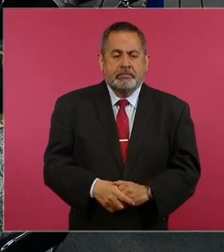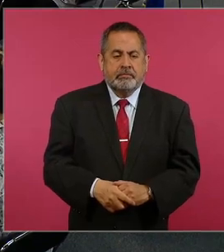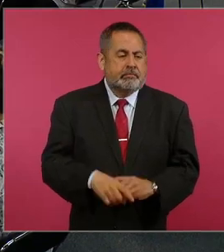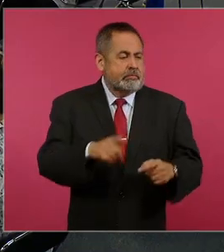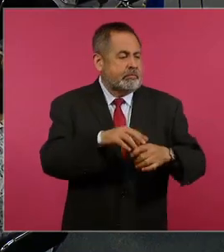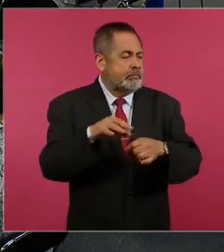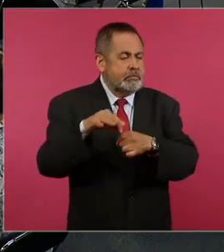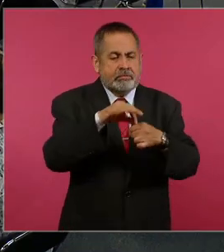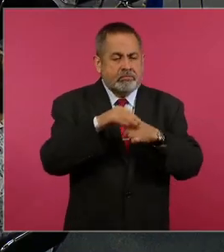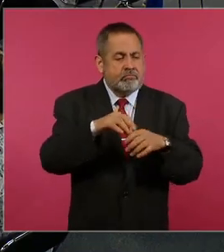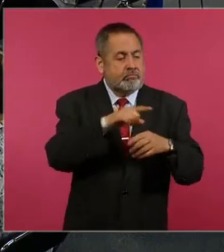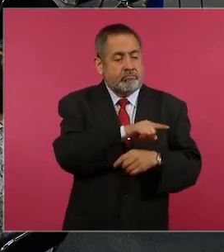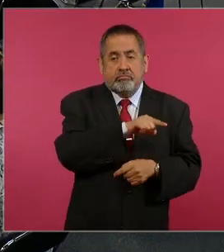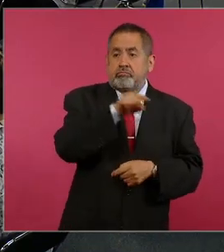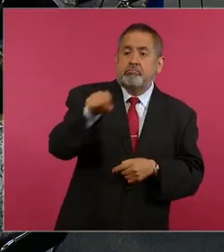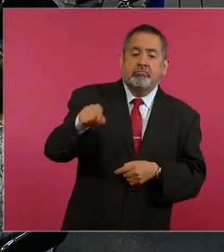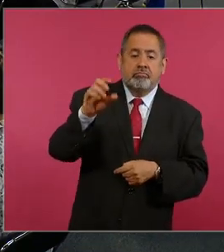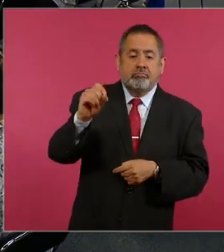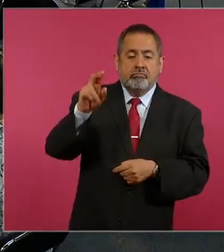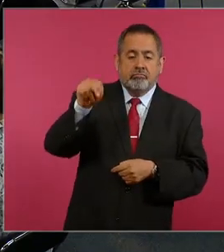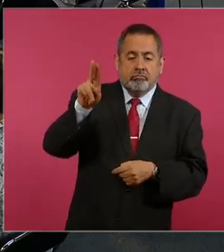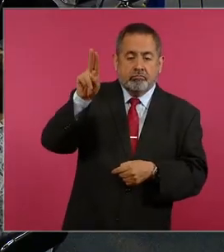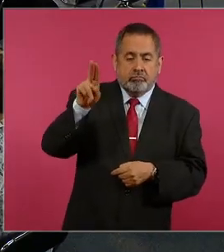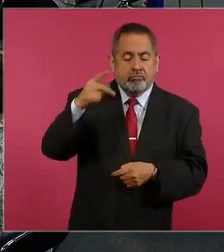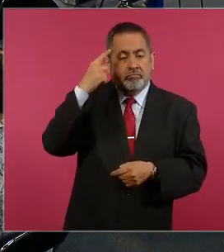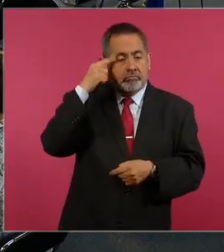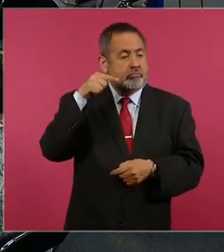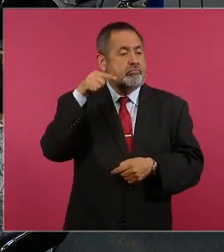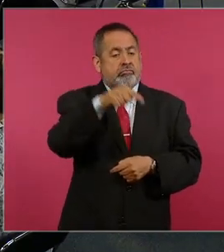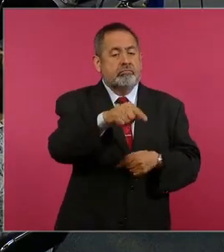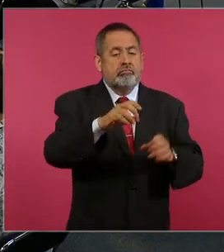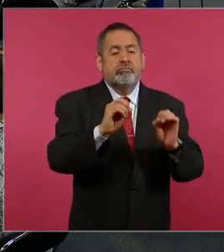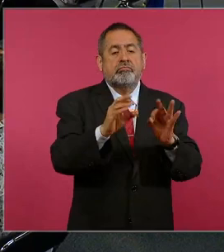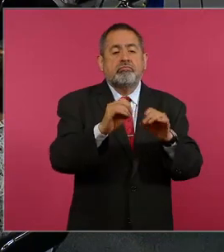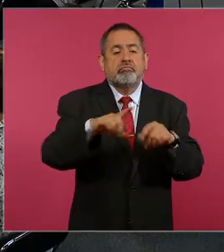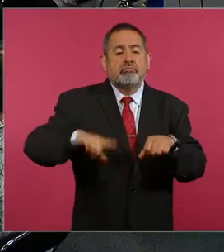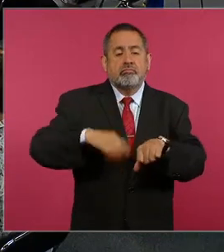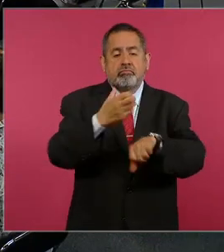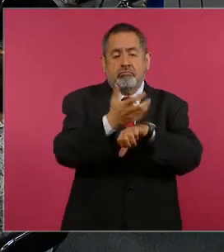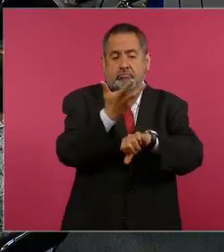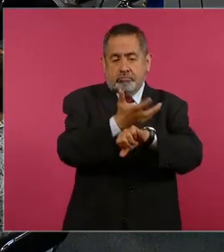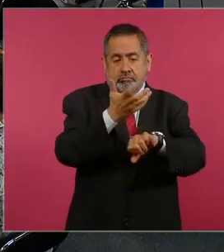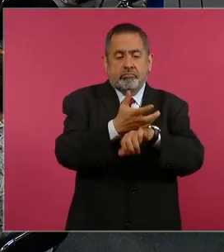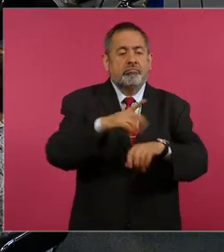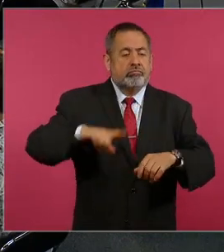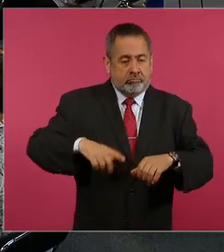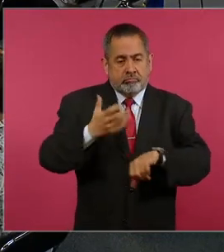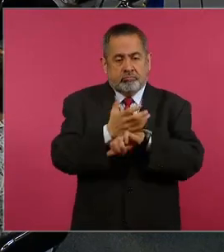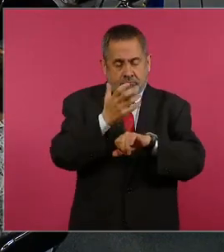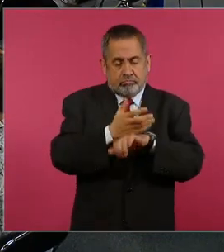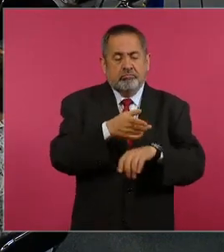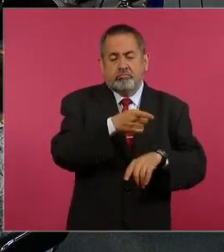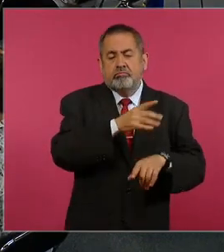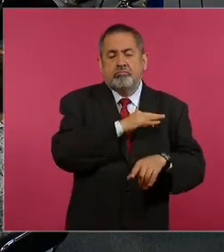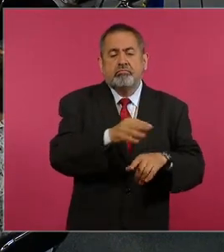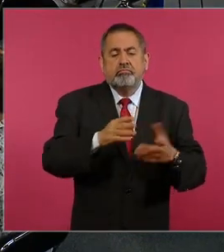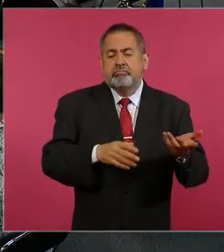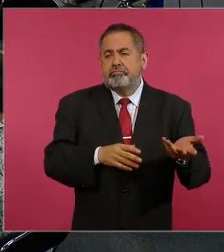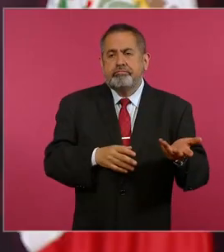votó en la ONU para que el Departamento de Estado o el gobierno de Estados Unidos